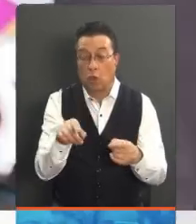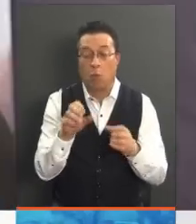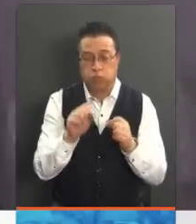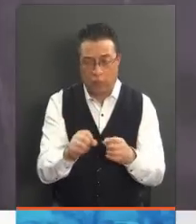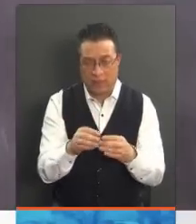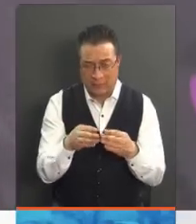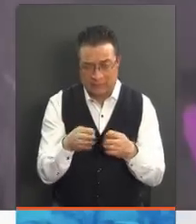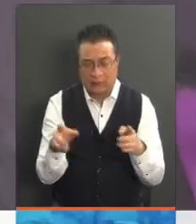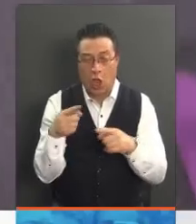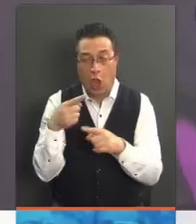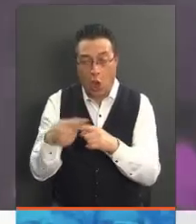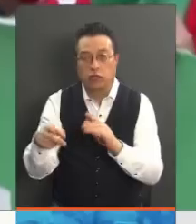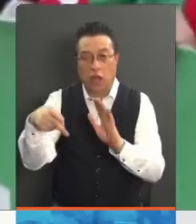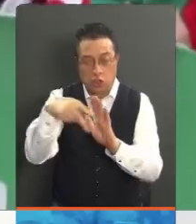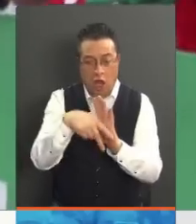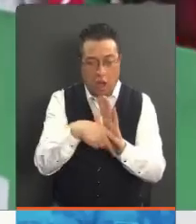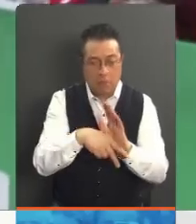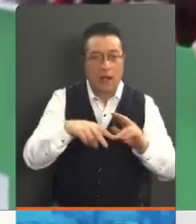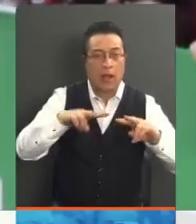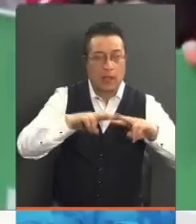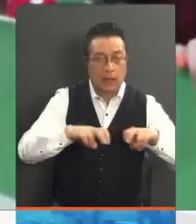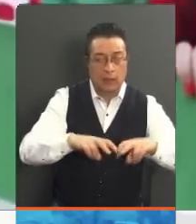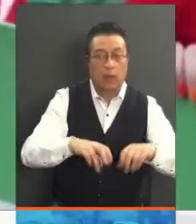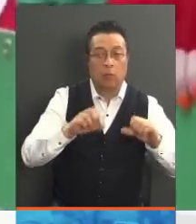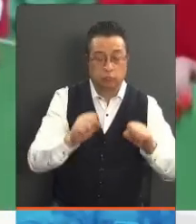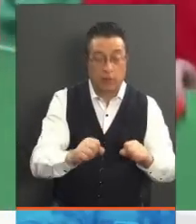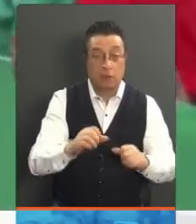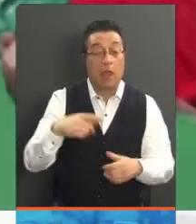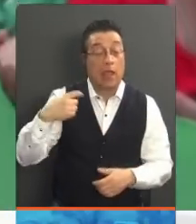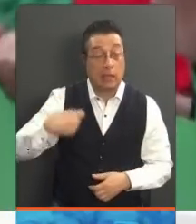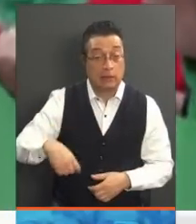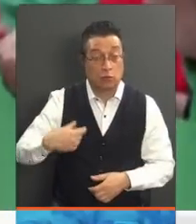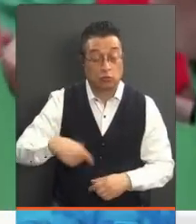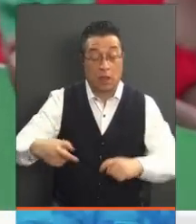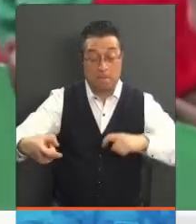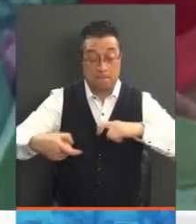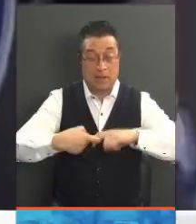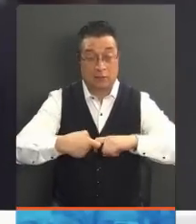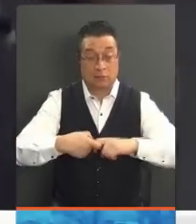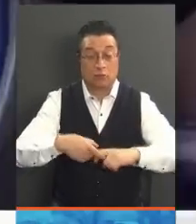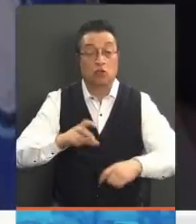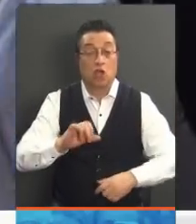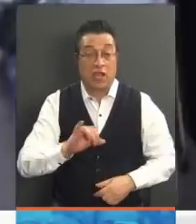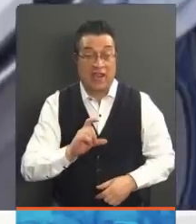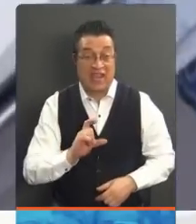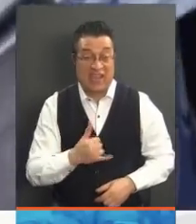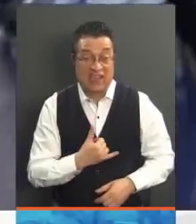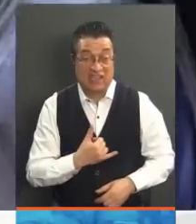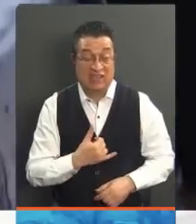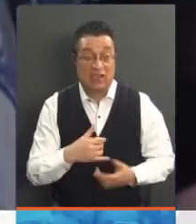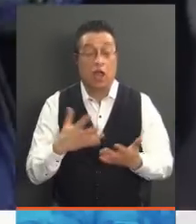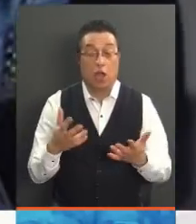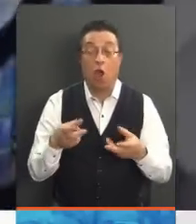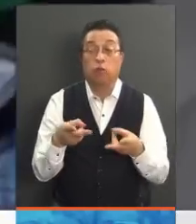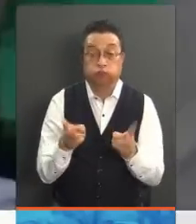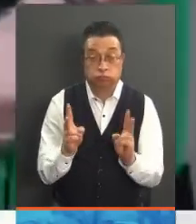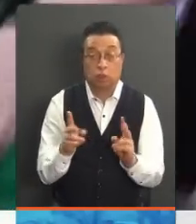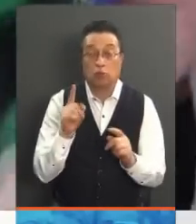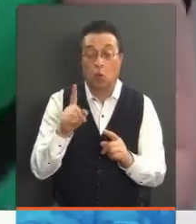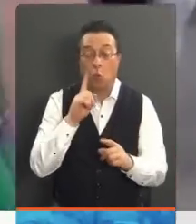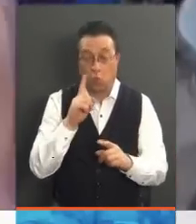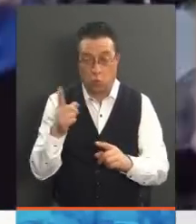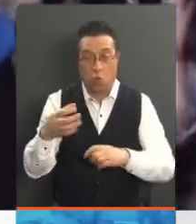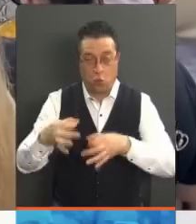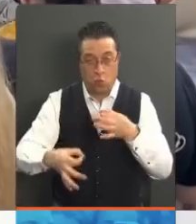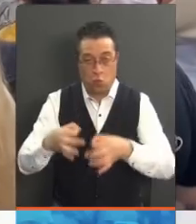se revisen otras normativas, como por ejemplo en Estados Unidos el matrimonio homosexual, porque uno de los jueces, por aquí lo tengo anotado, Clarence